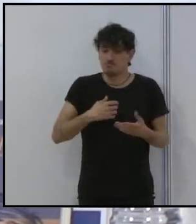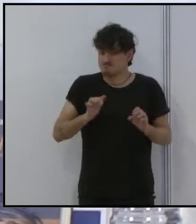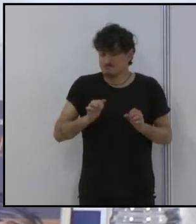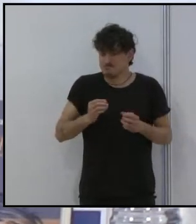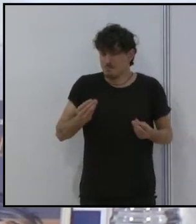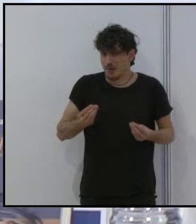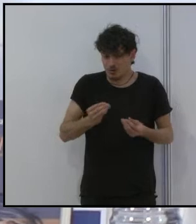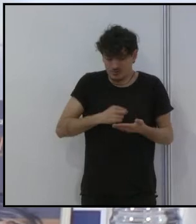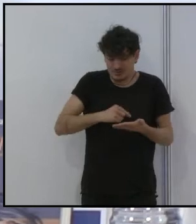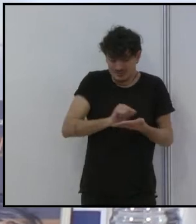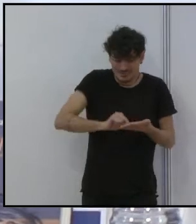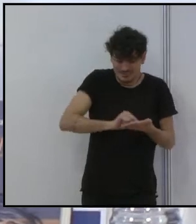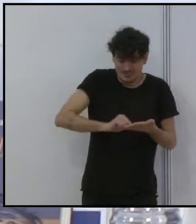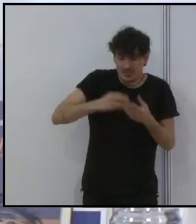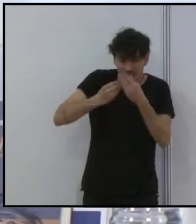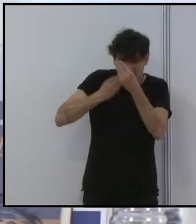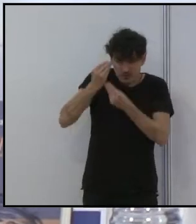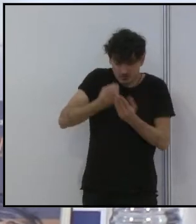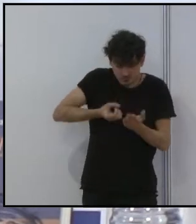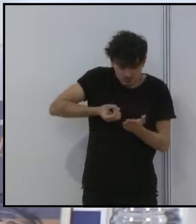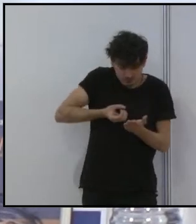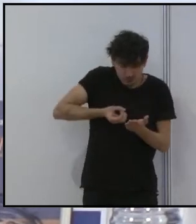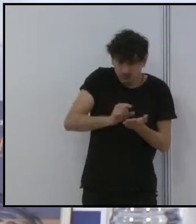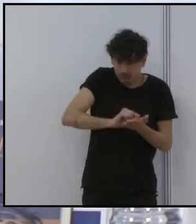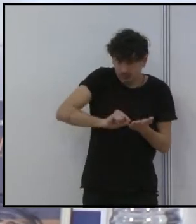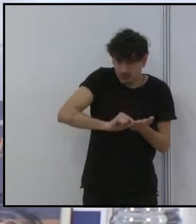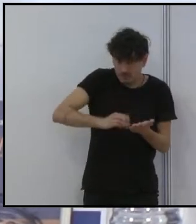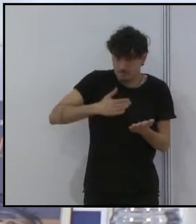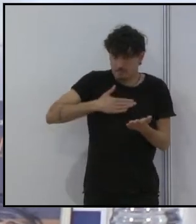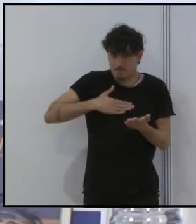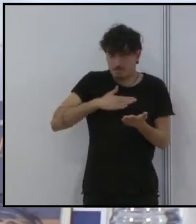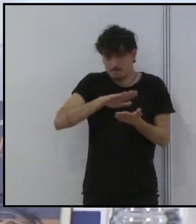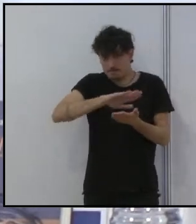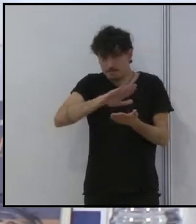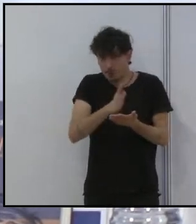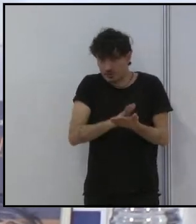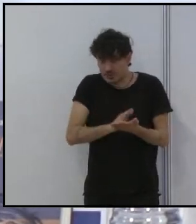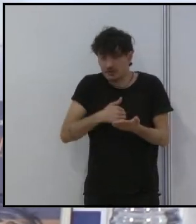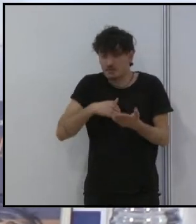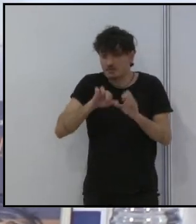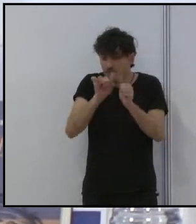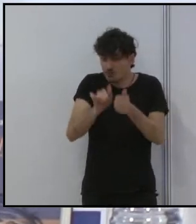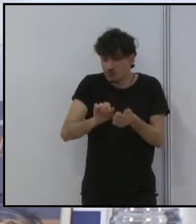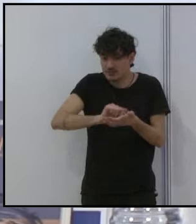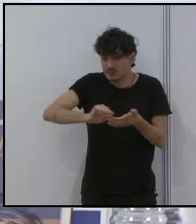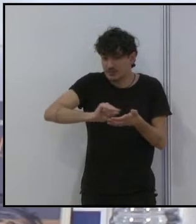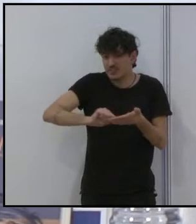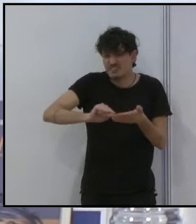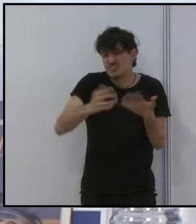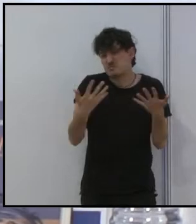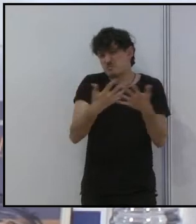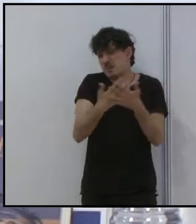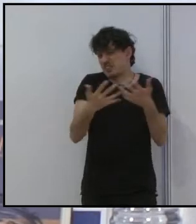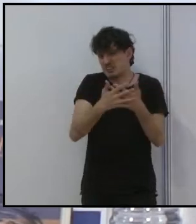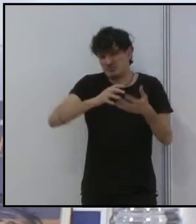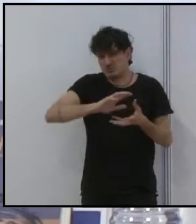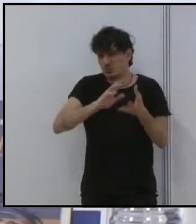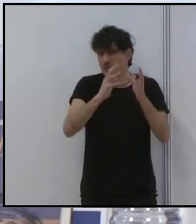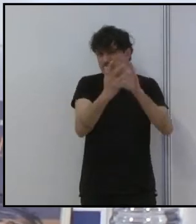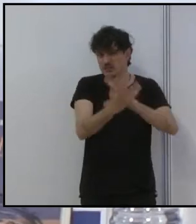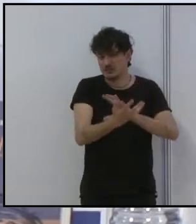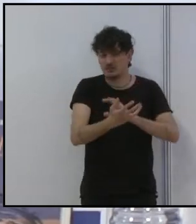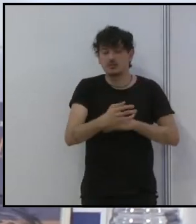escrito unas cuantas reflexiones sobre mi propia poética, sobre mi propia escritura mutante, y se